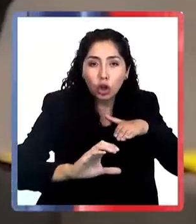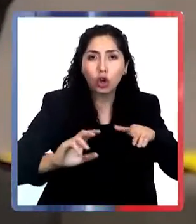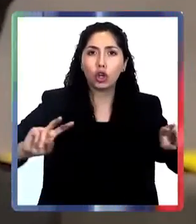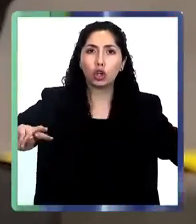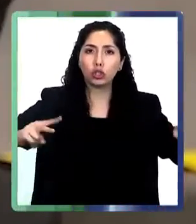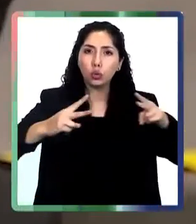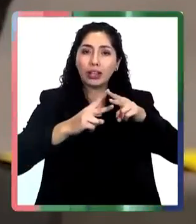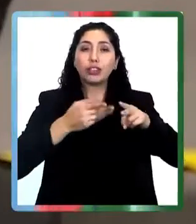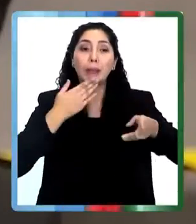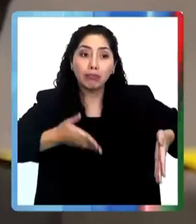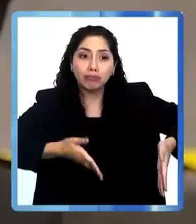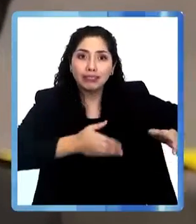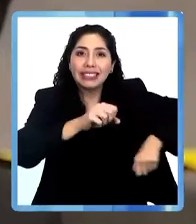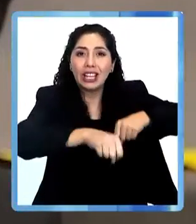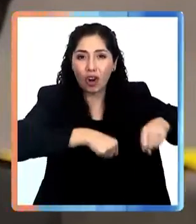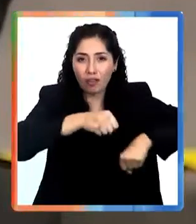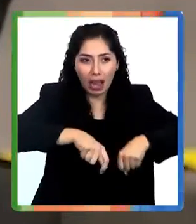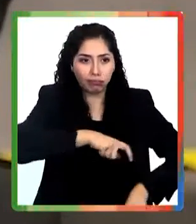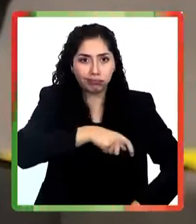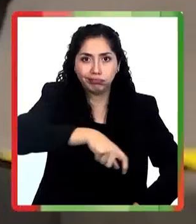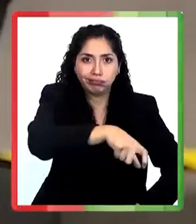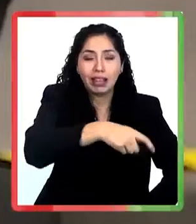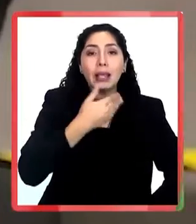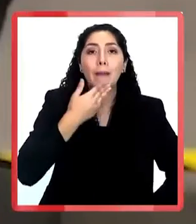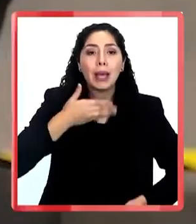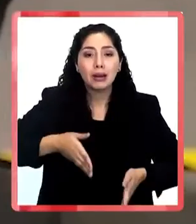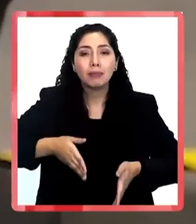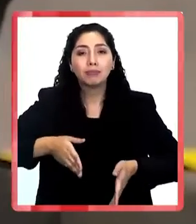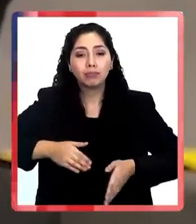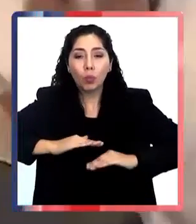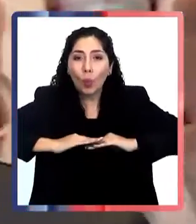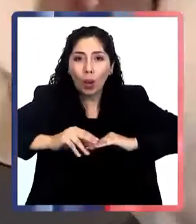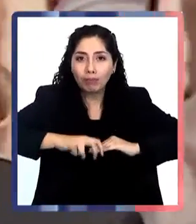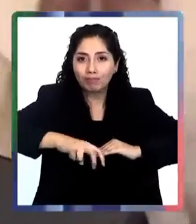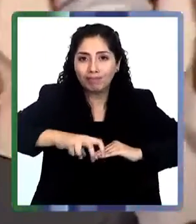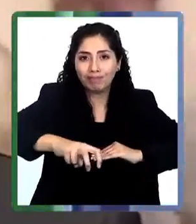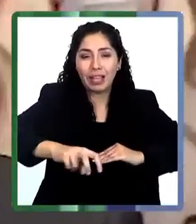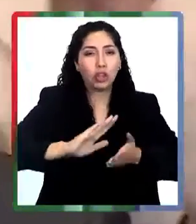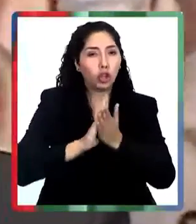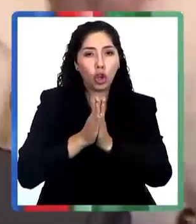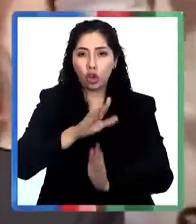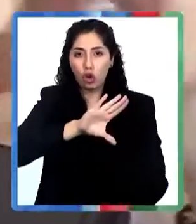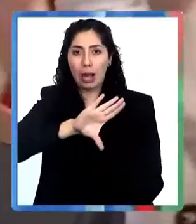cientos de kilómetros de ciclovías además de sendas peatonales en todo el país